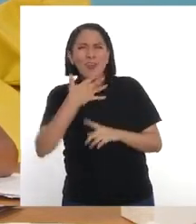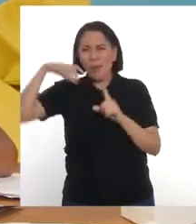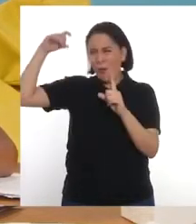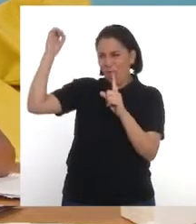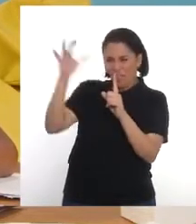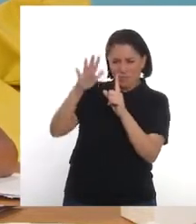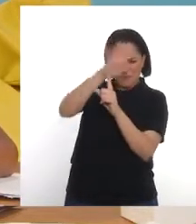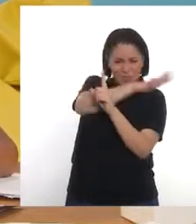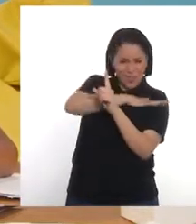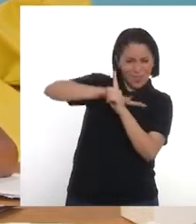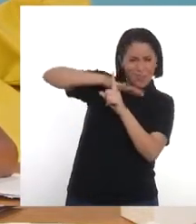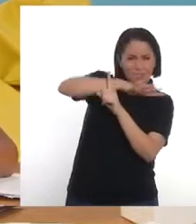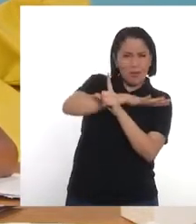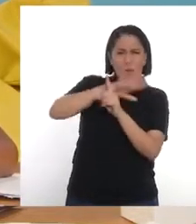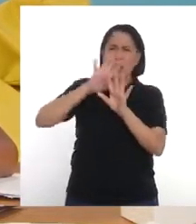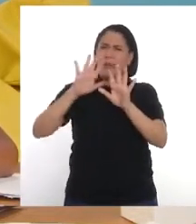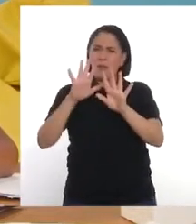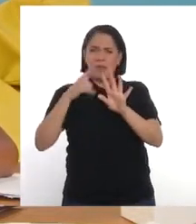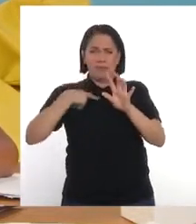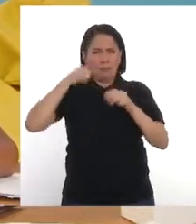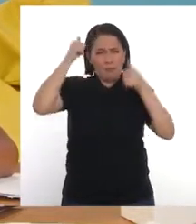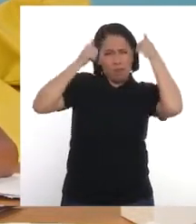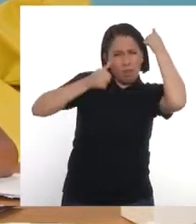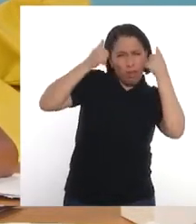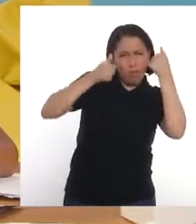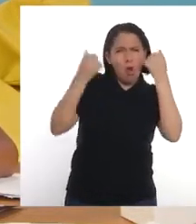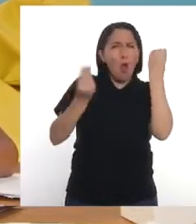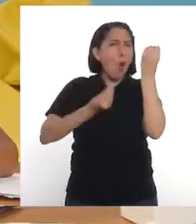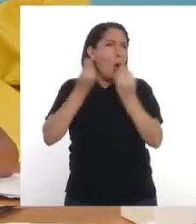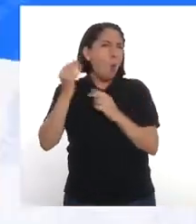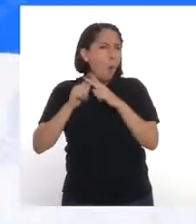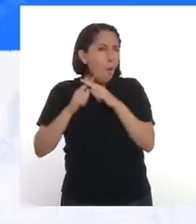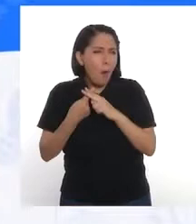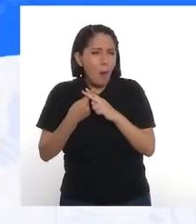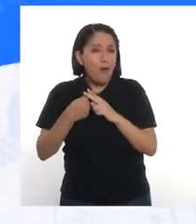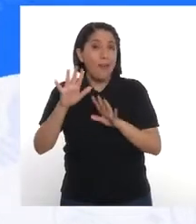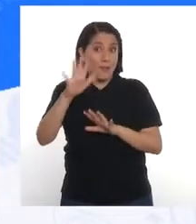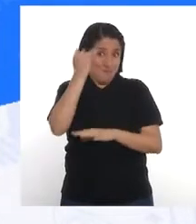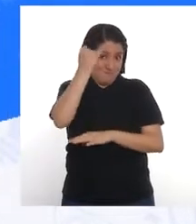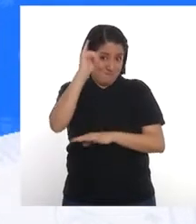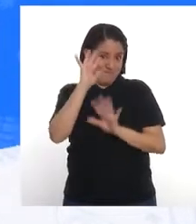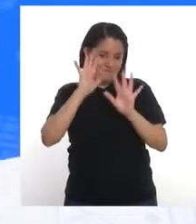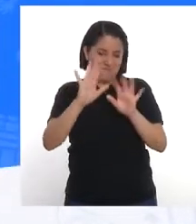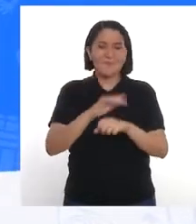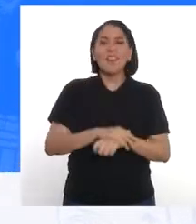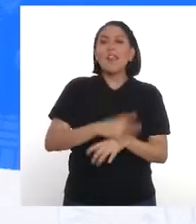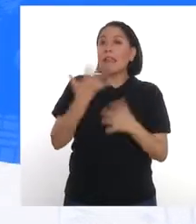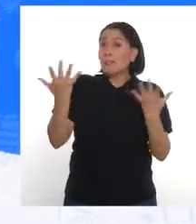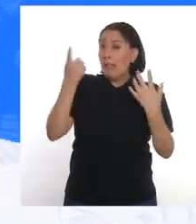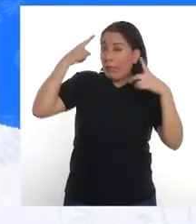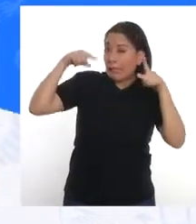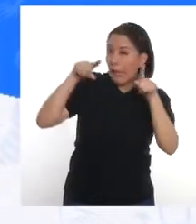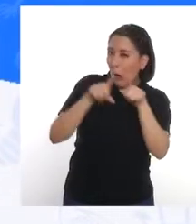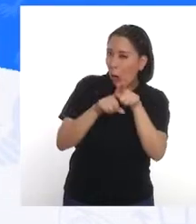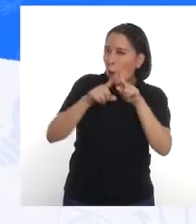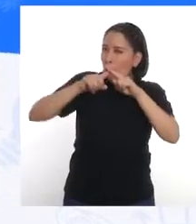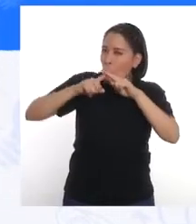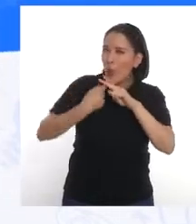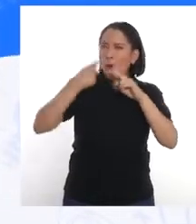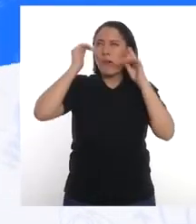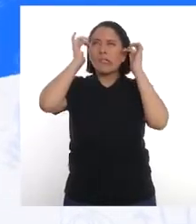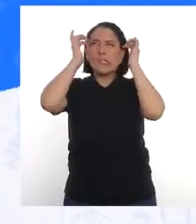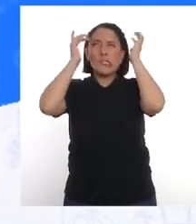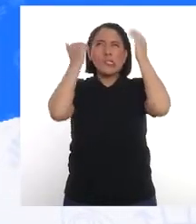y la sombra? Pero aún sigo con la duda de cómo empezamos. Tengo una idea. ¿Qué les parece si vamos pensando